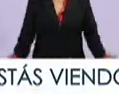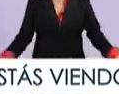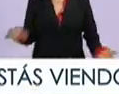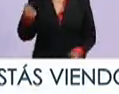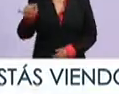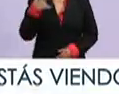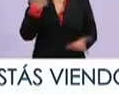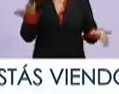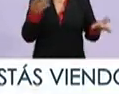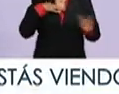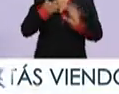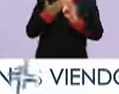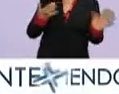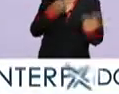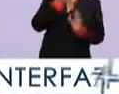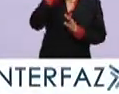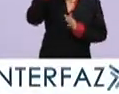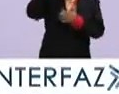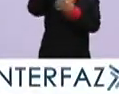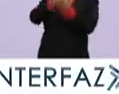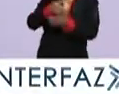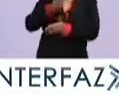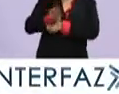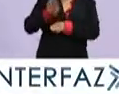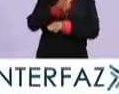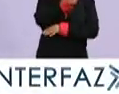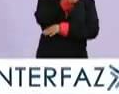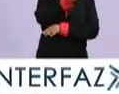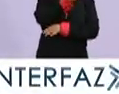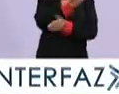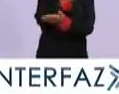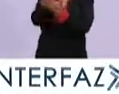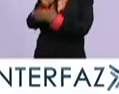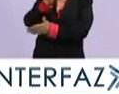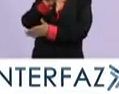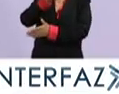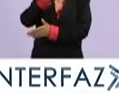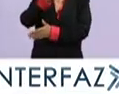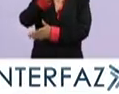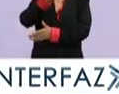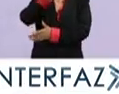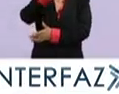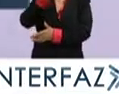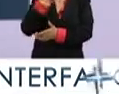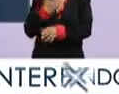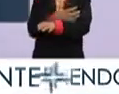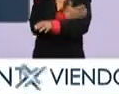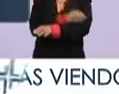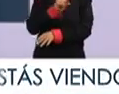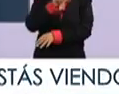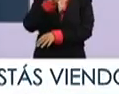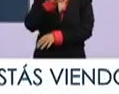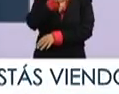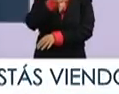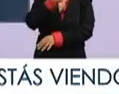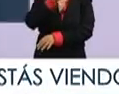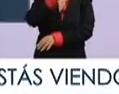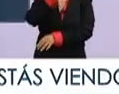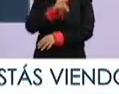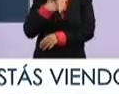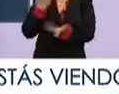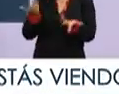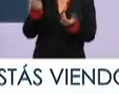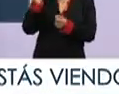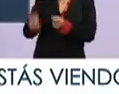Así es, lo prometido es deuda. Viajamos ahora desde Brasilia hasta Sao Paulo, donde se encuentra mi compañero Omar Cepeda y